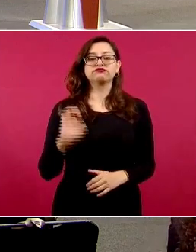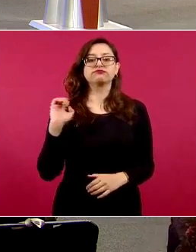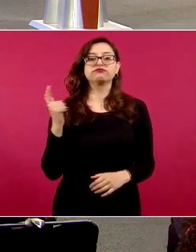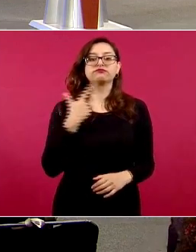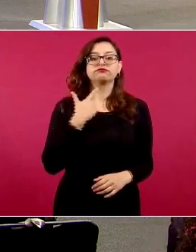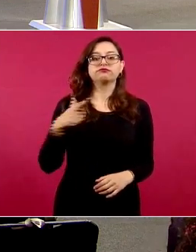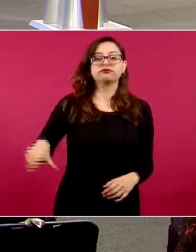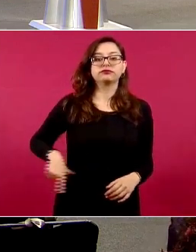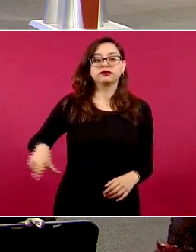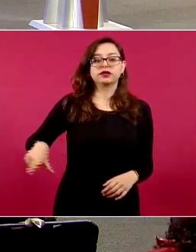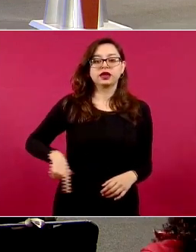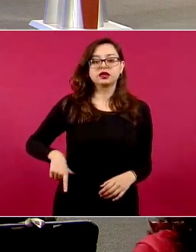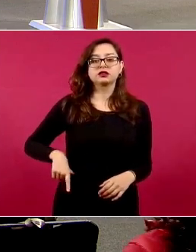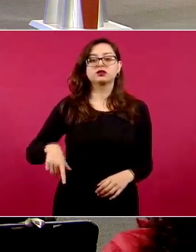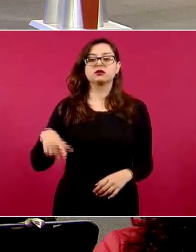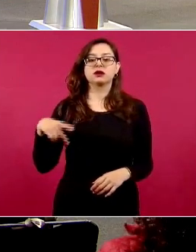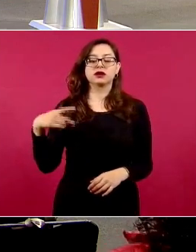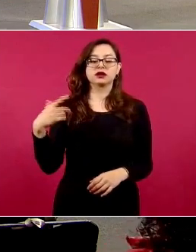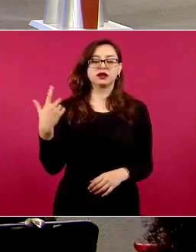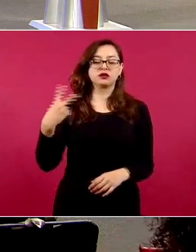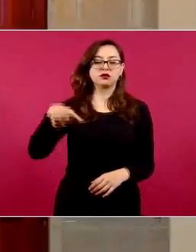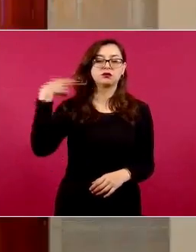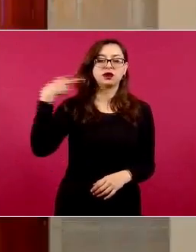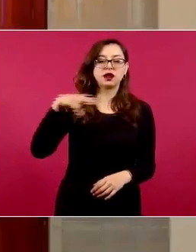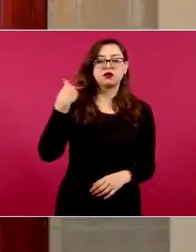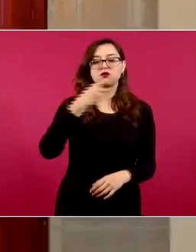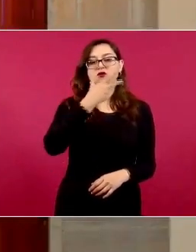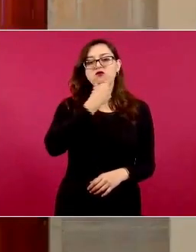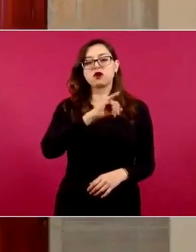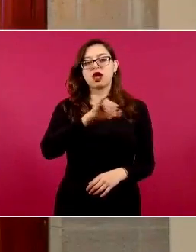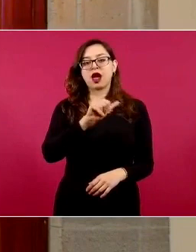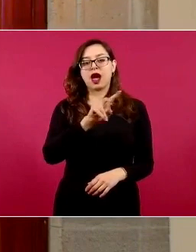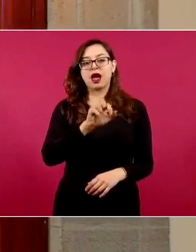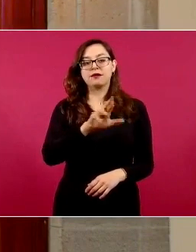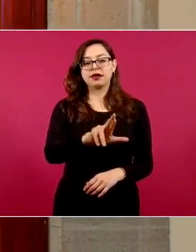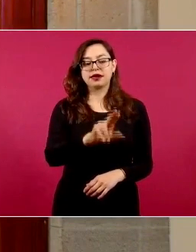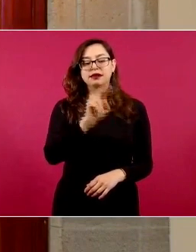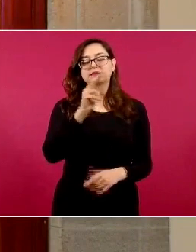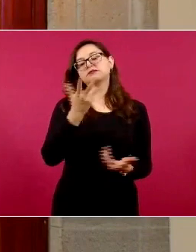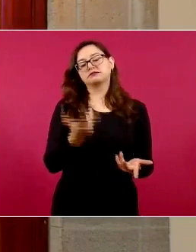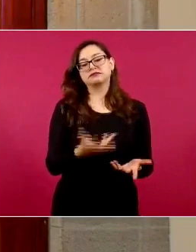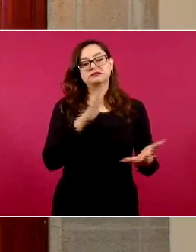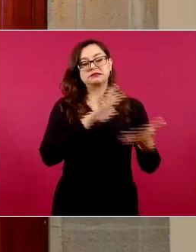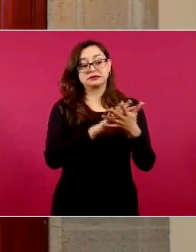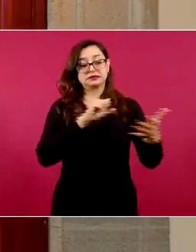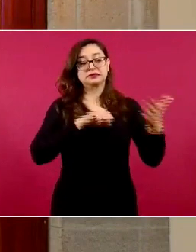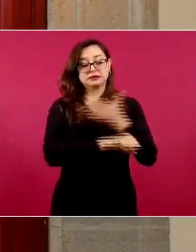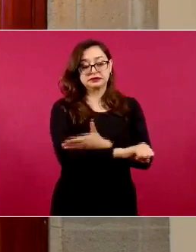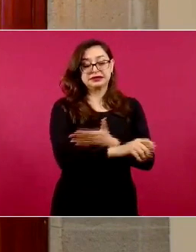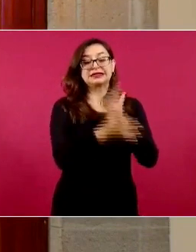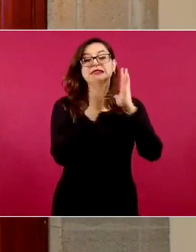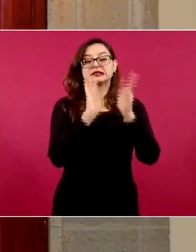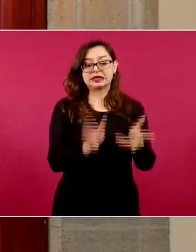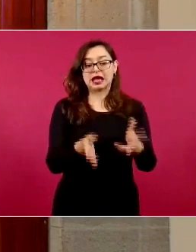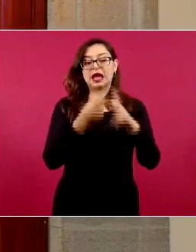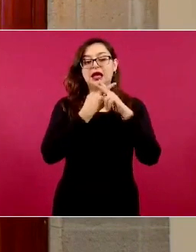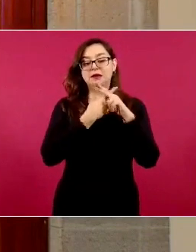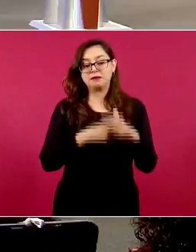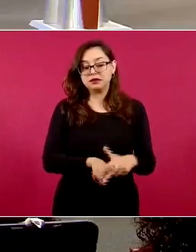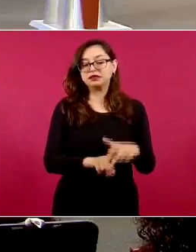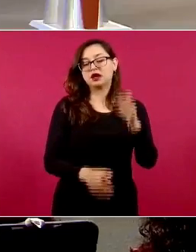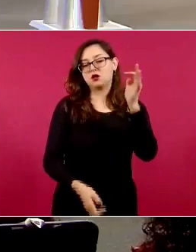de Veracruz, Javier N. En este caso se le acumula un nuevo cargo por desaparición forzada de